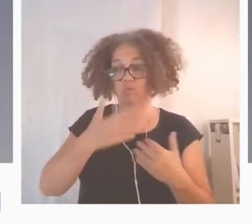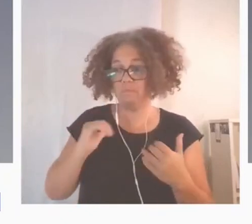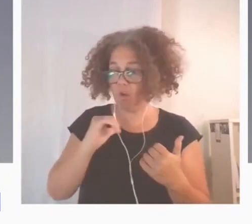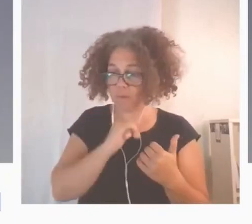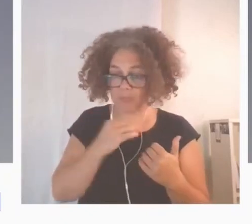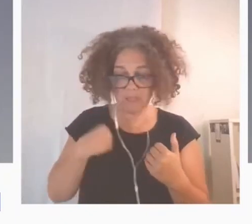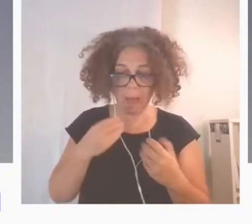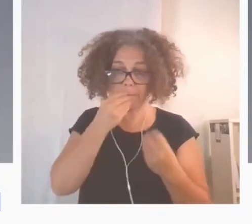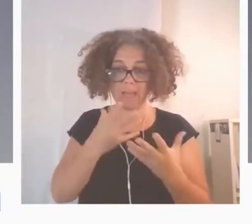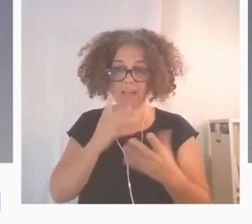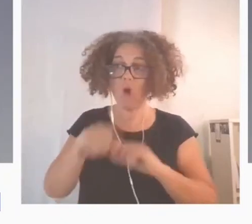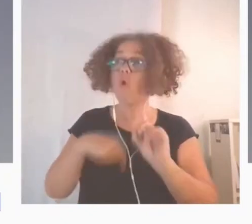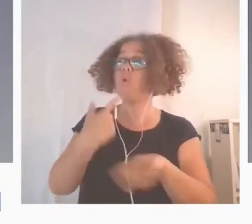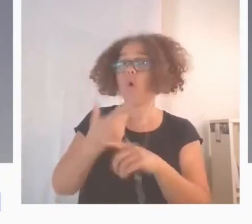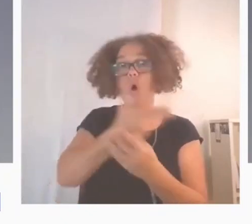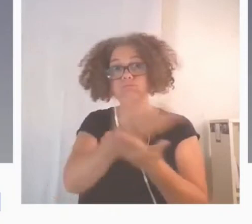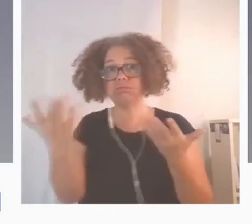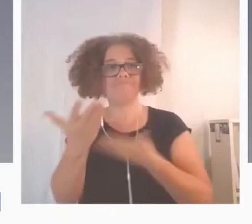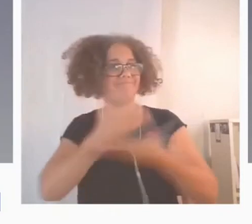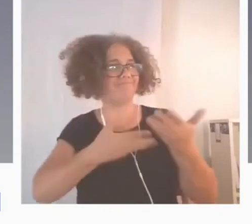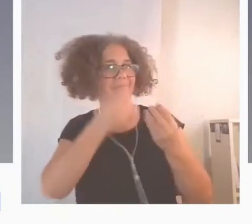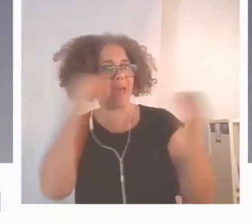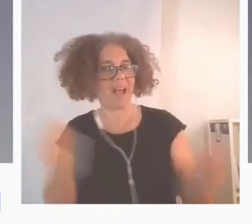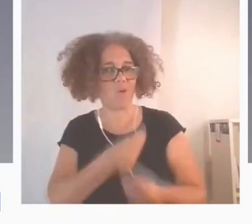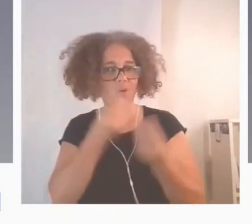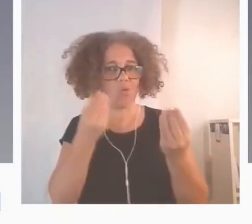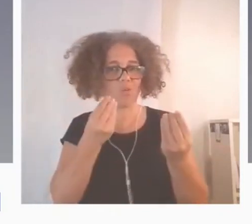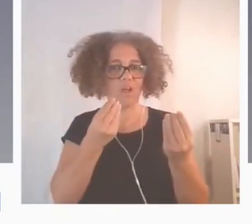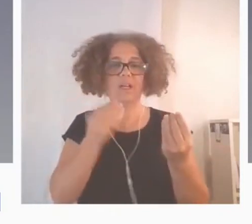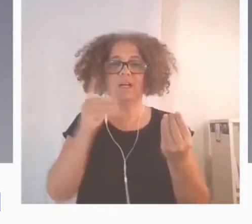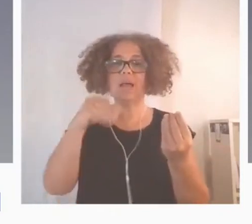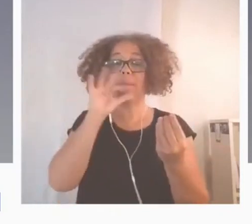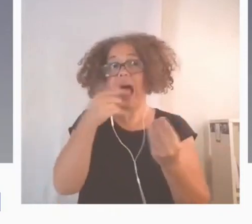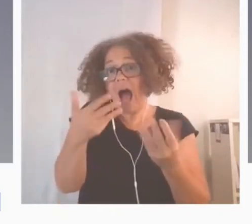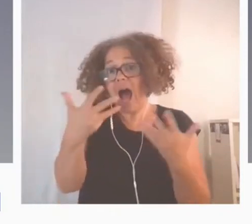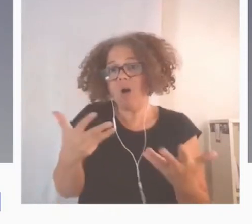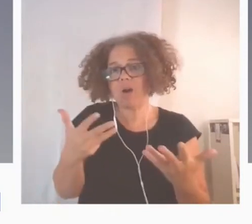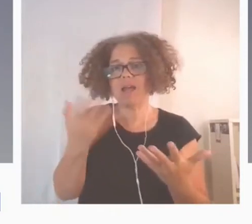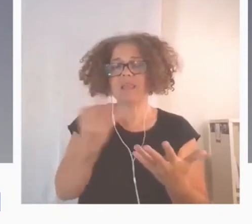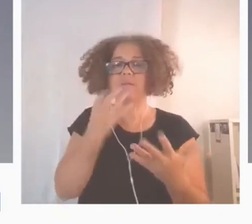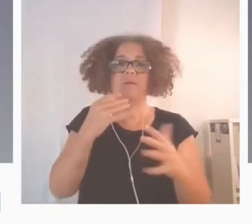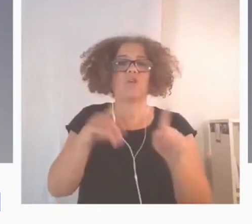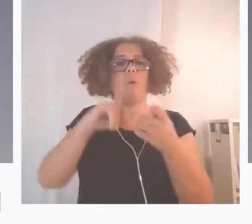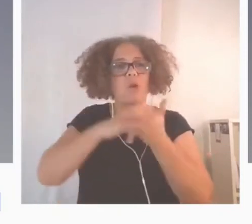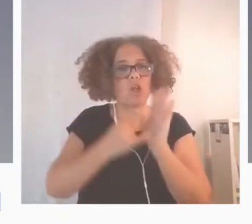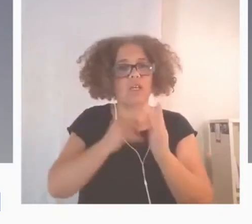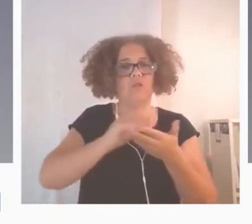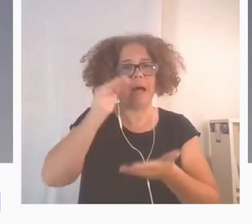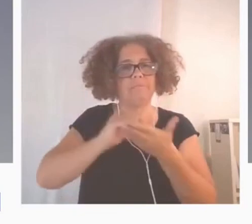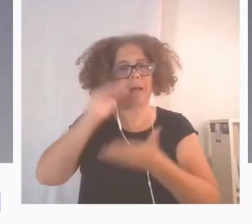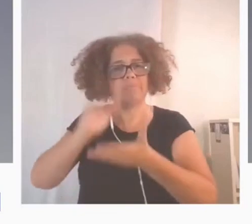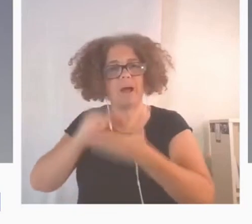con todos los otros. Naturalmente no es nada de nuevo, como digo, pero hay que ahora hacer más proyectos con